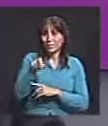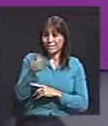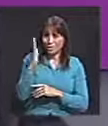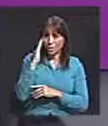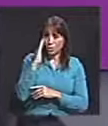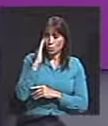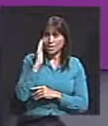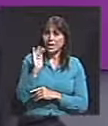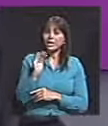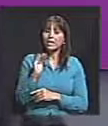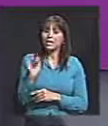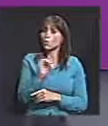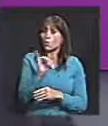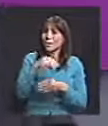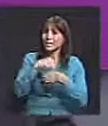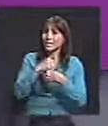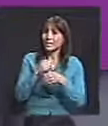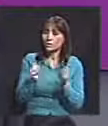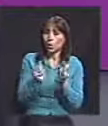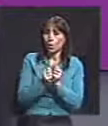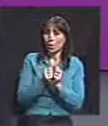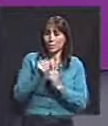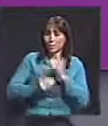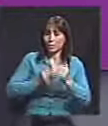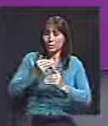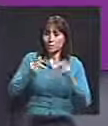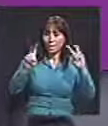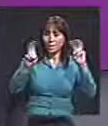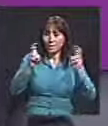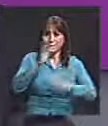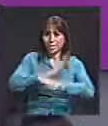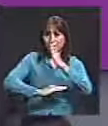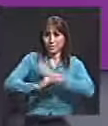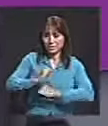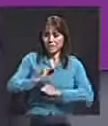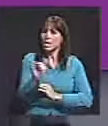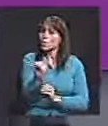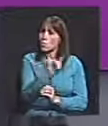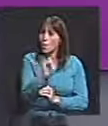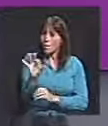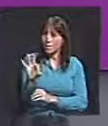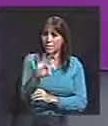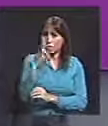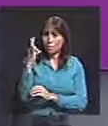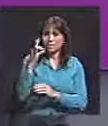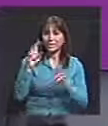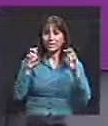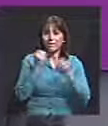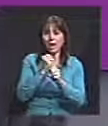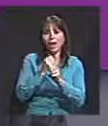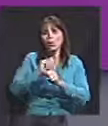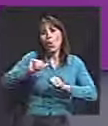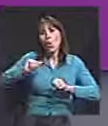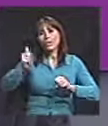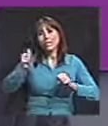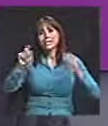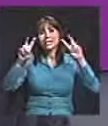con el proceso de la temática de discapacidad, se trabajaron otras temáticas como